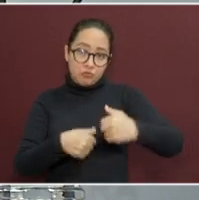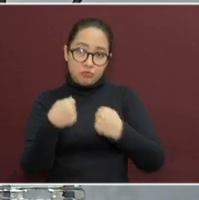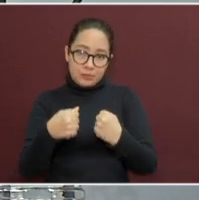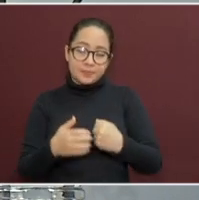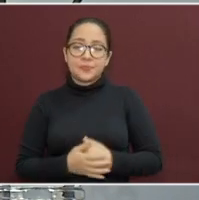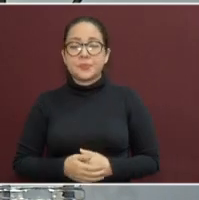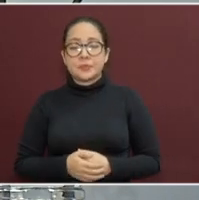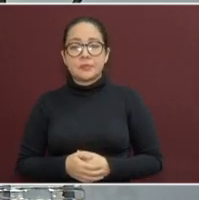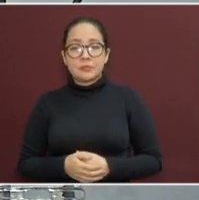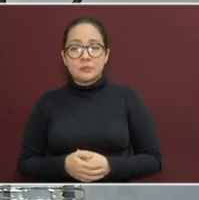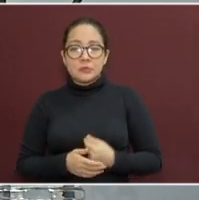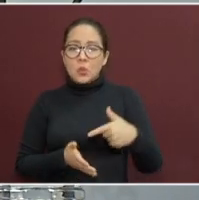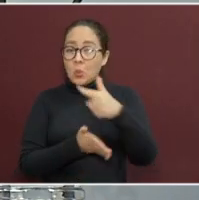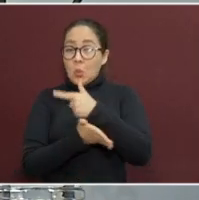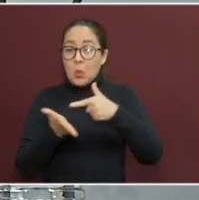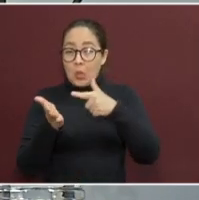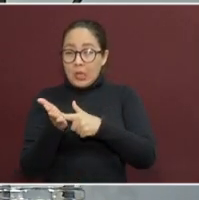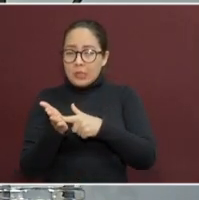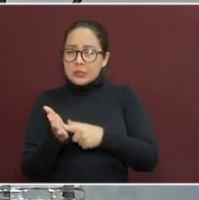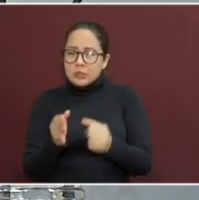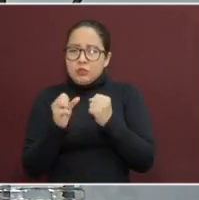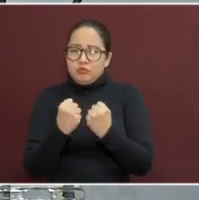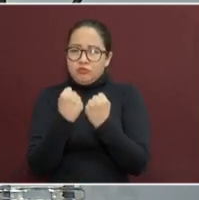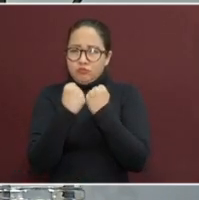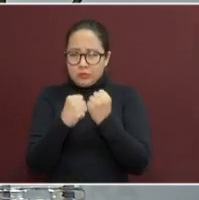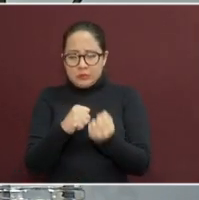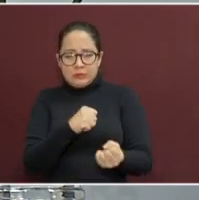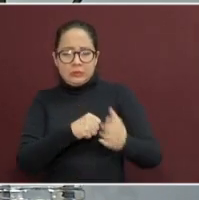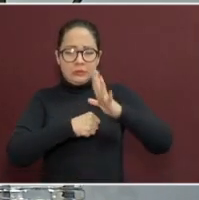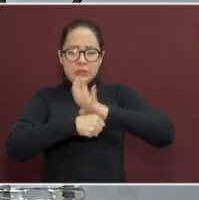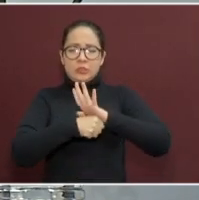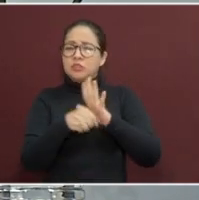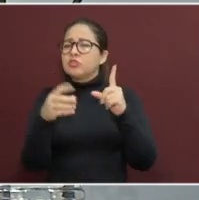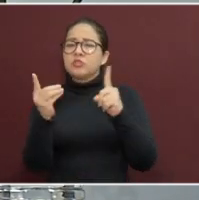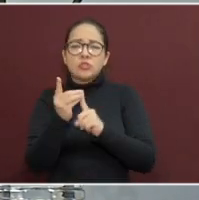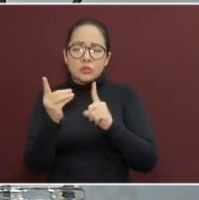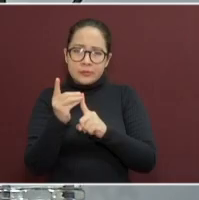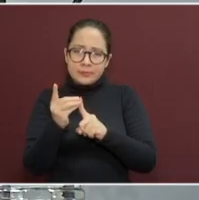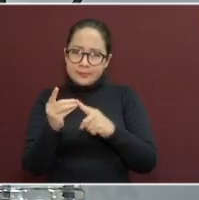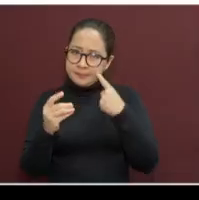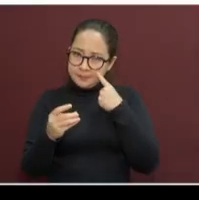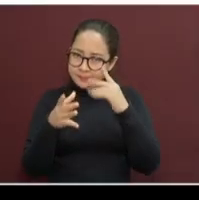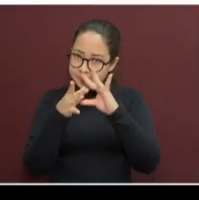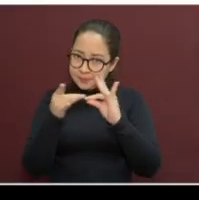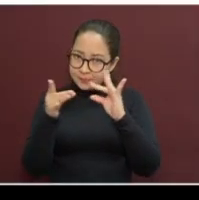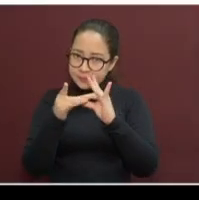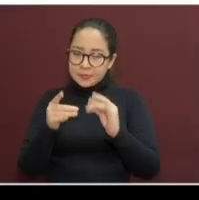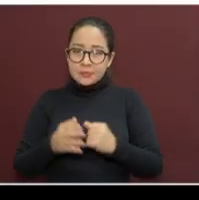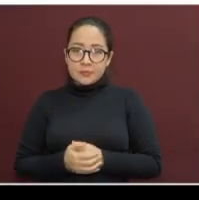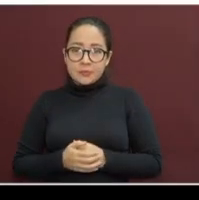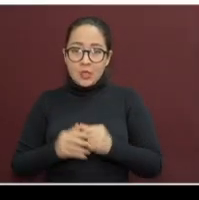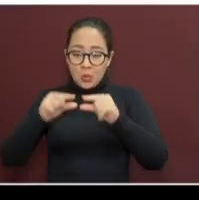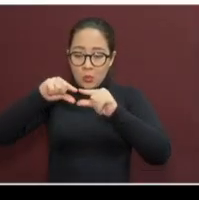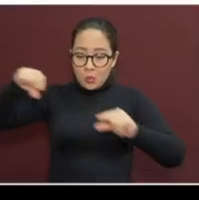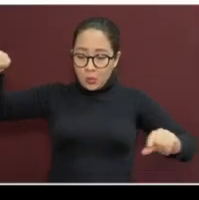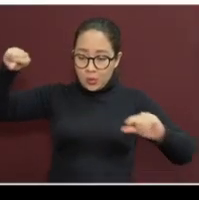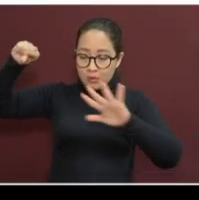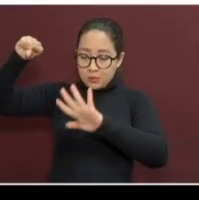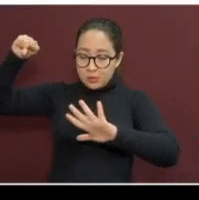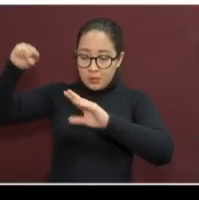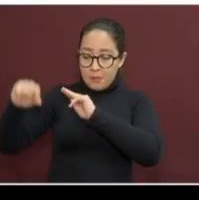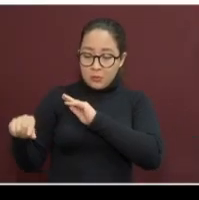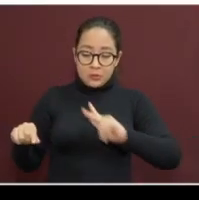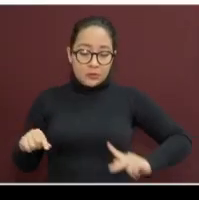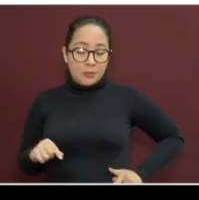comento los municipios en los que se ha identificado mayor transmisión en el estado hacia el centro el municipio de